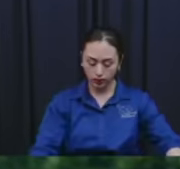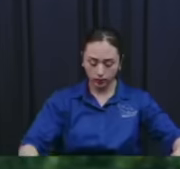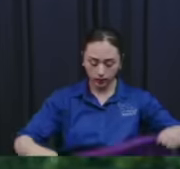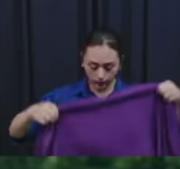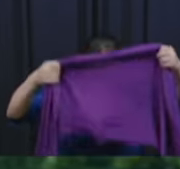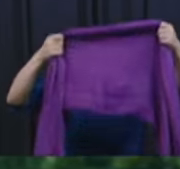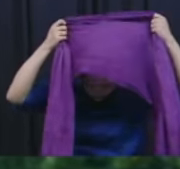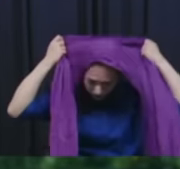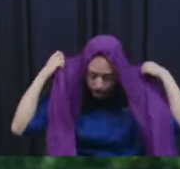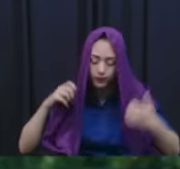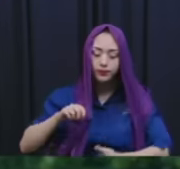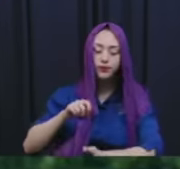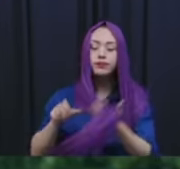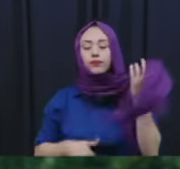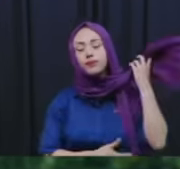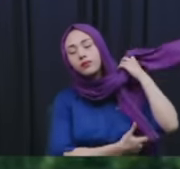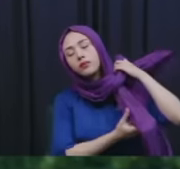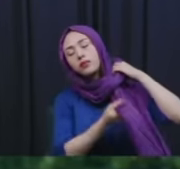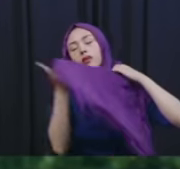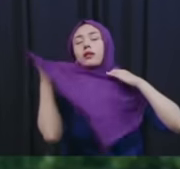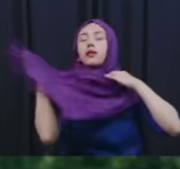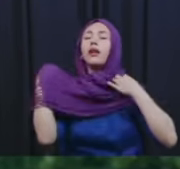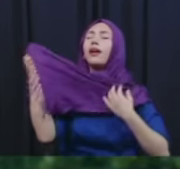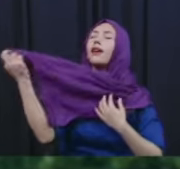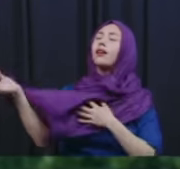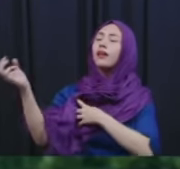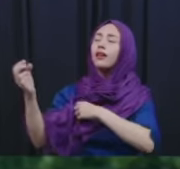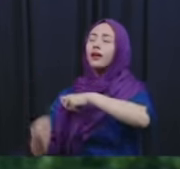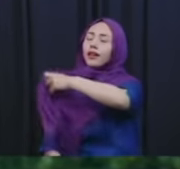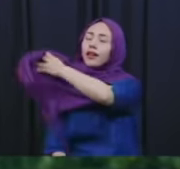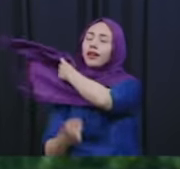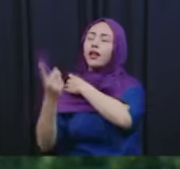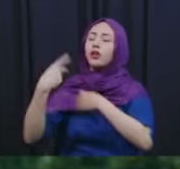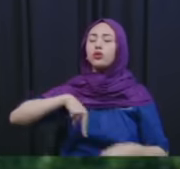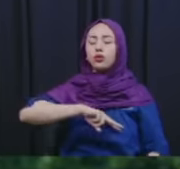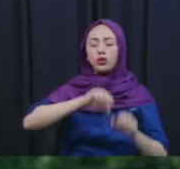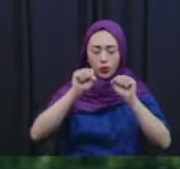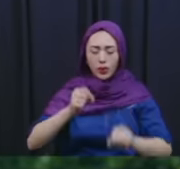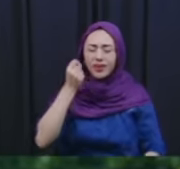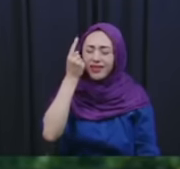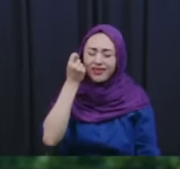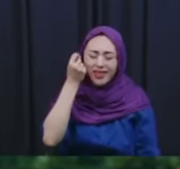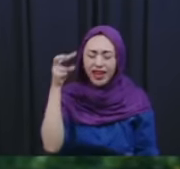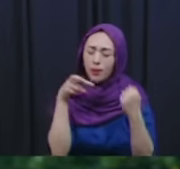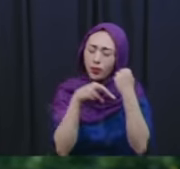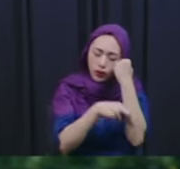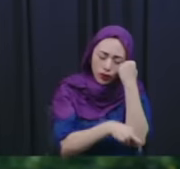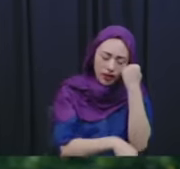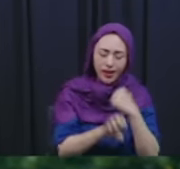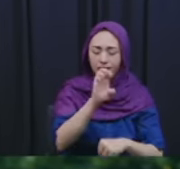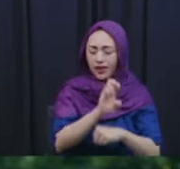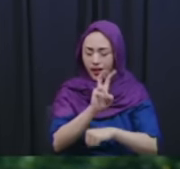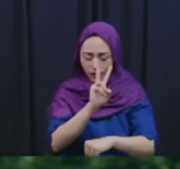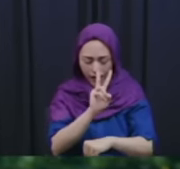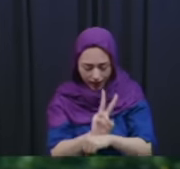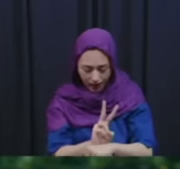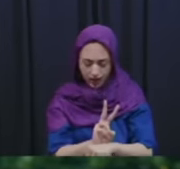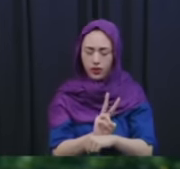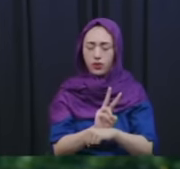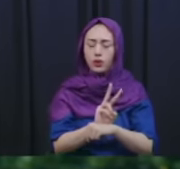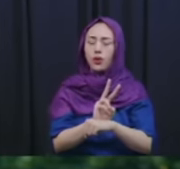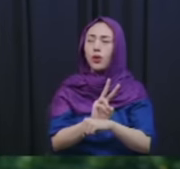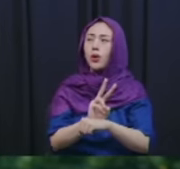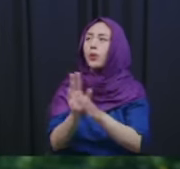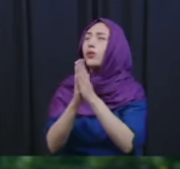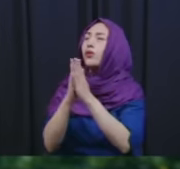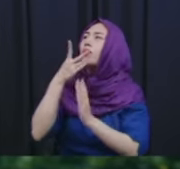profundidad del Evangelio que tú has puesto delante de nosotros te lo ruego con todo mi corazón bendícenos padre